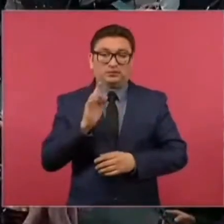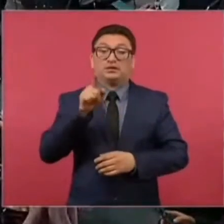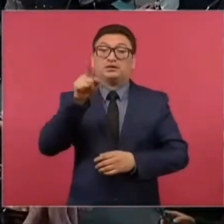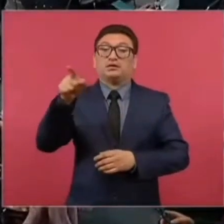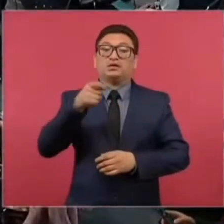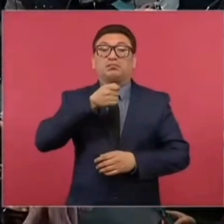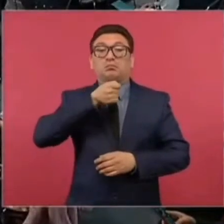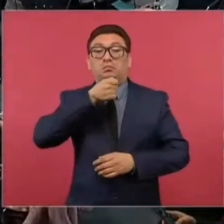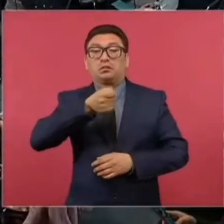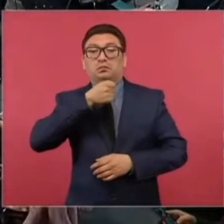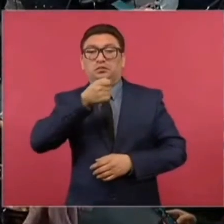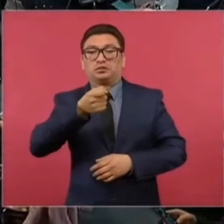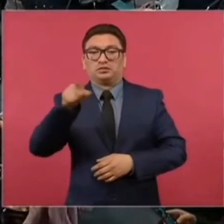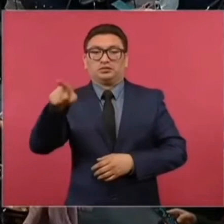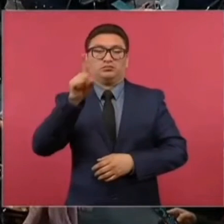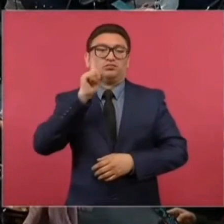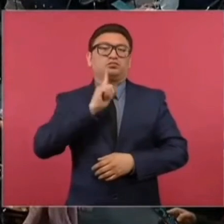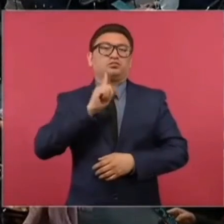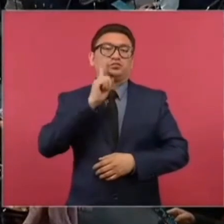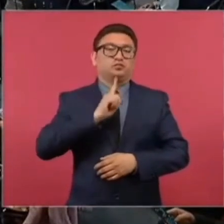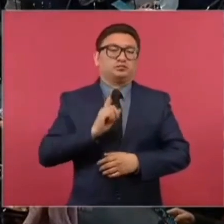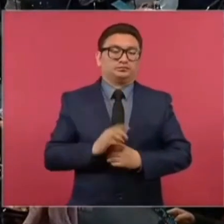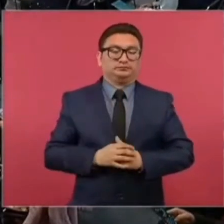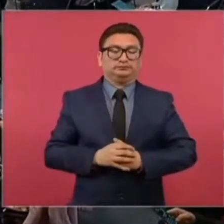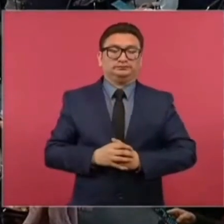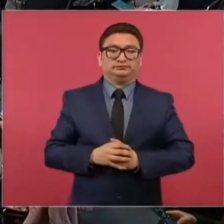sacó un reportaje